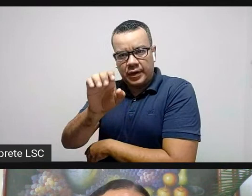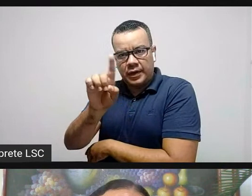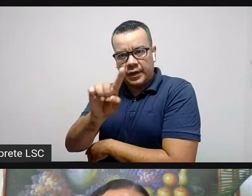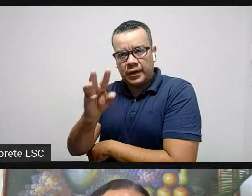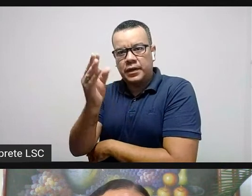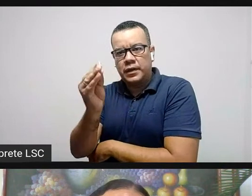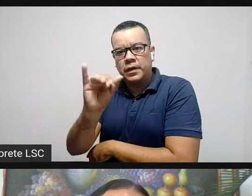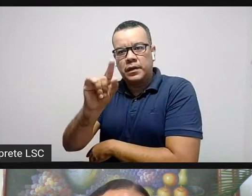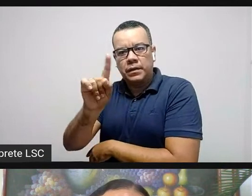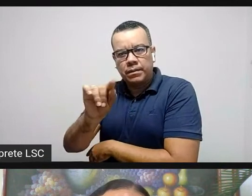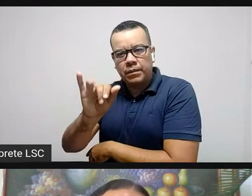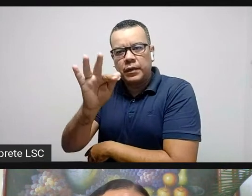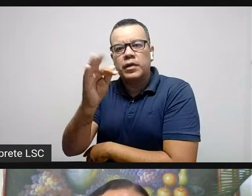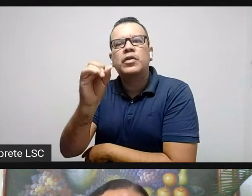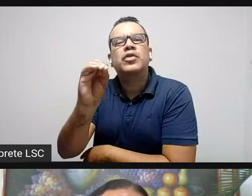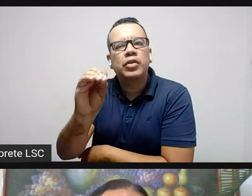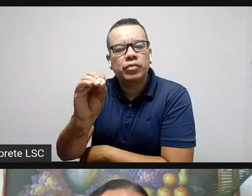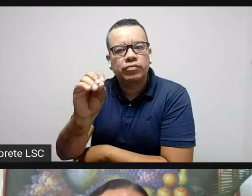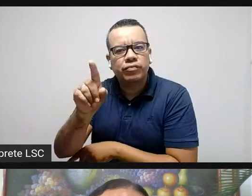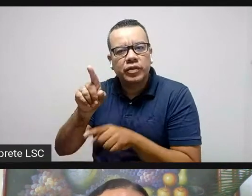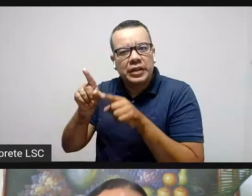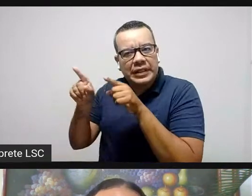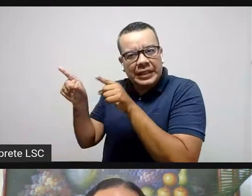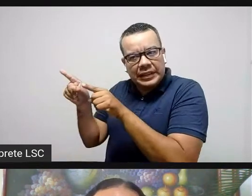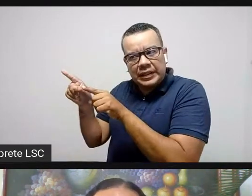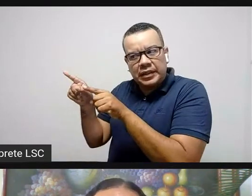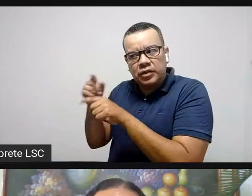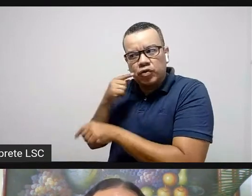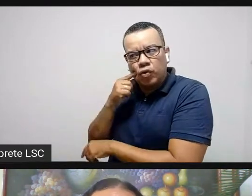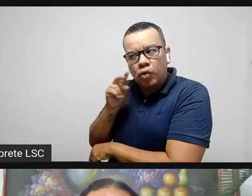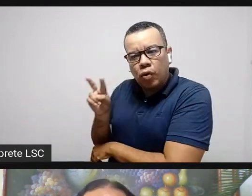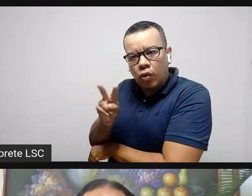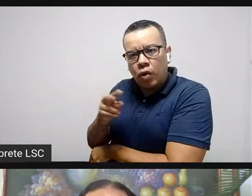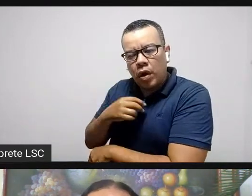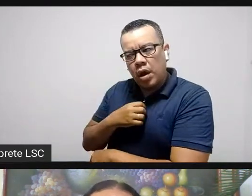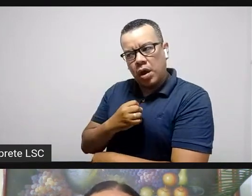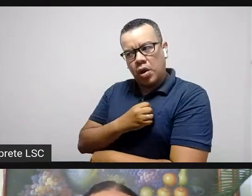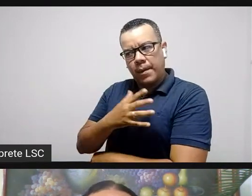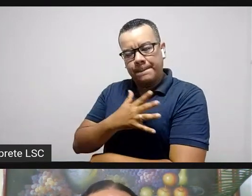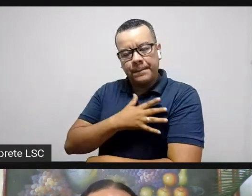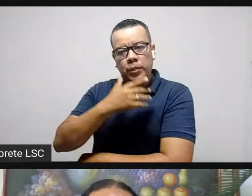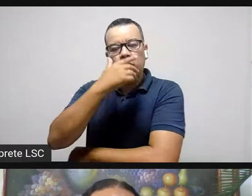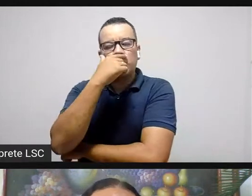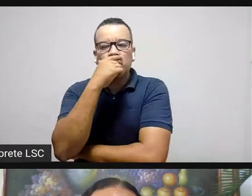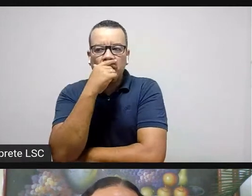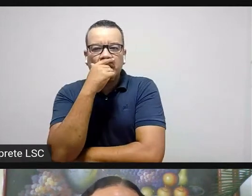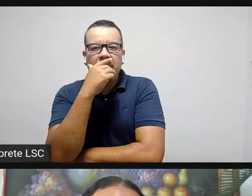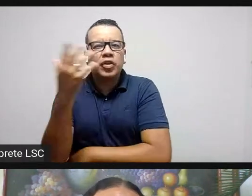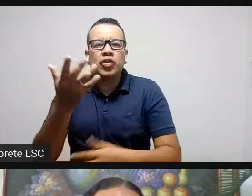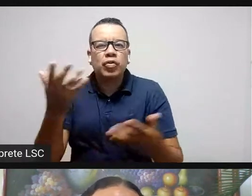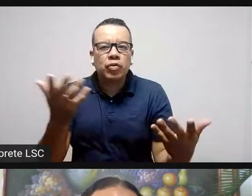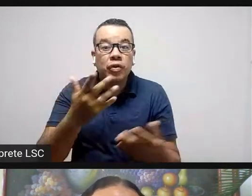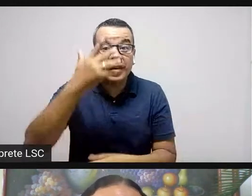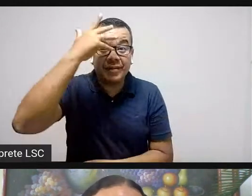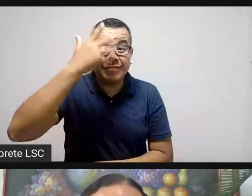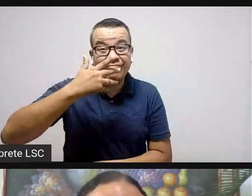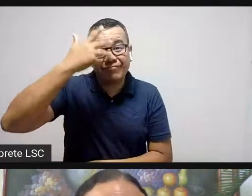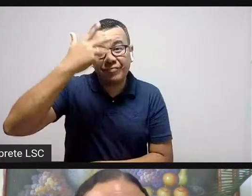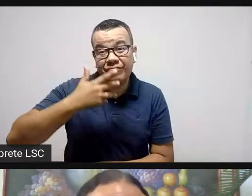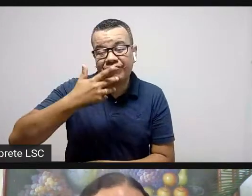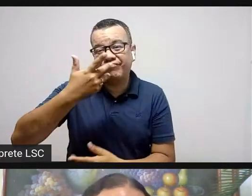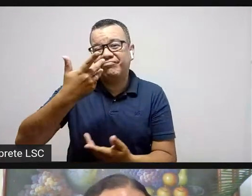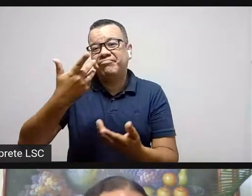vanguardia, pero que vi en la oportunidad ya en las redes sociales de crear